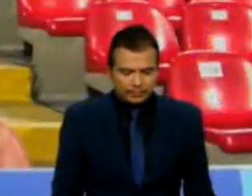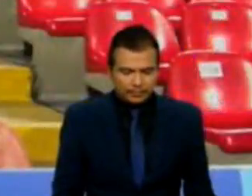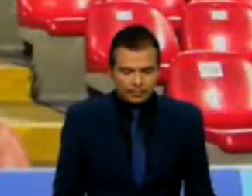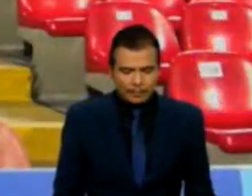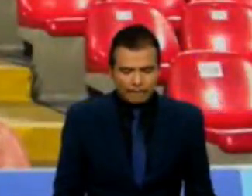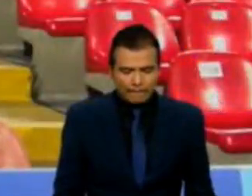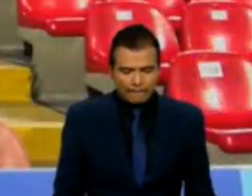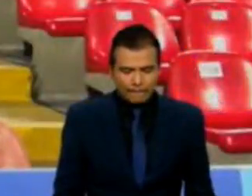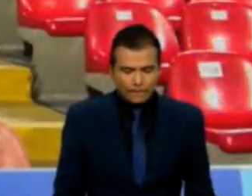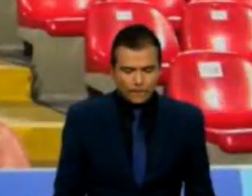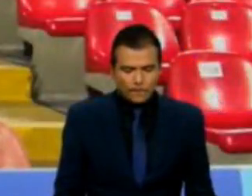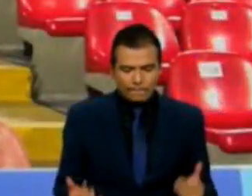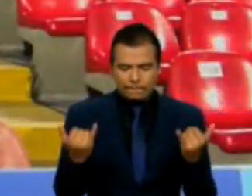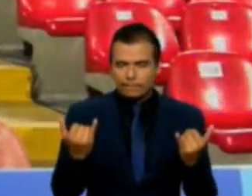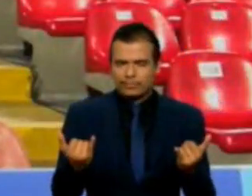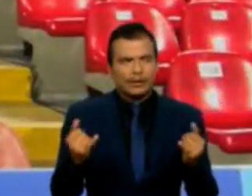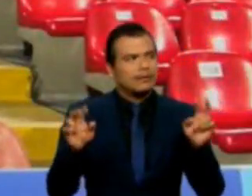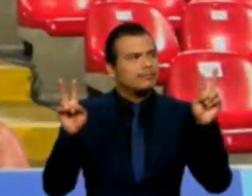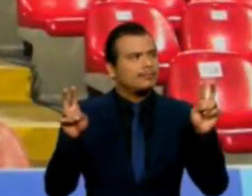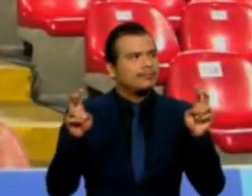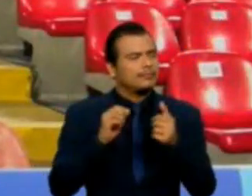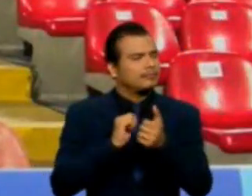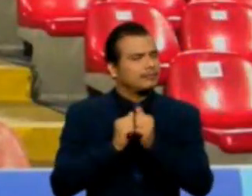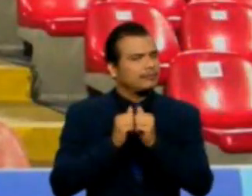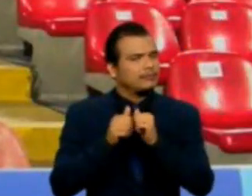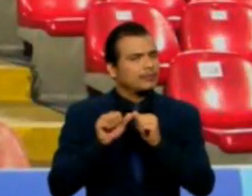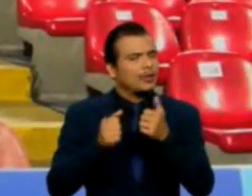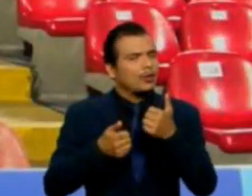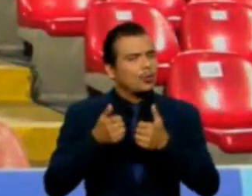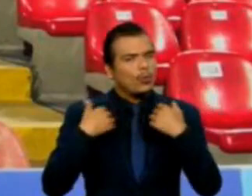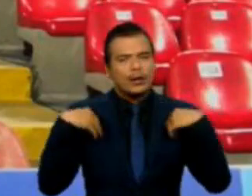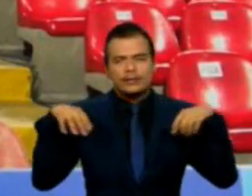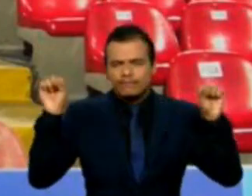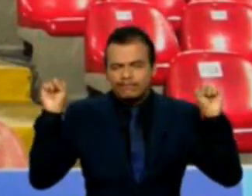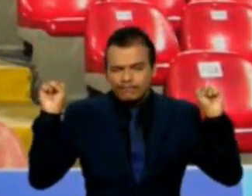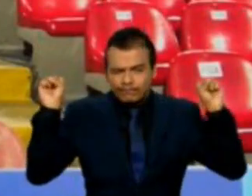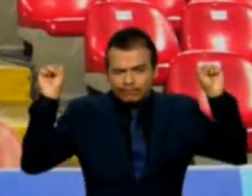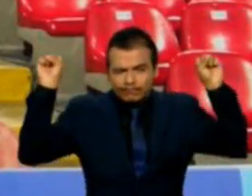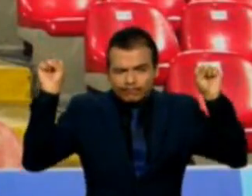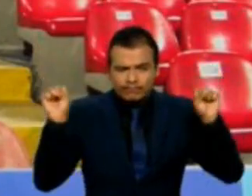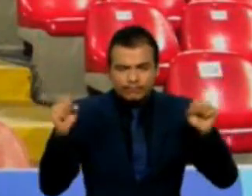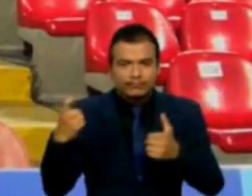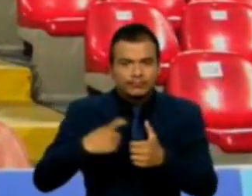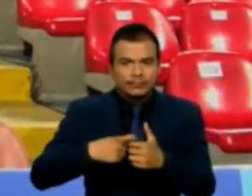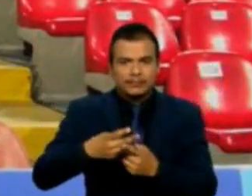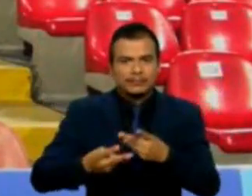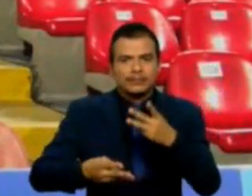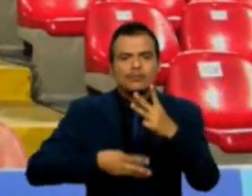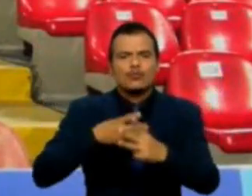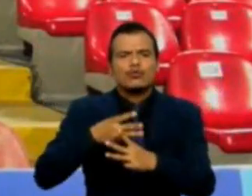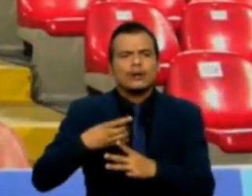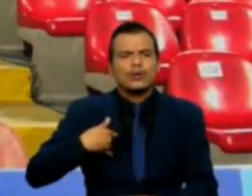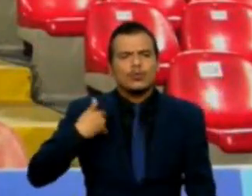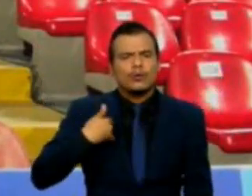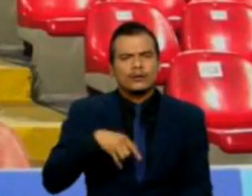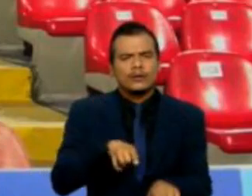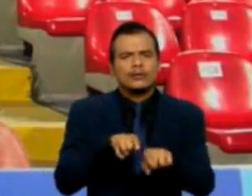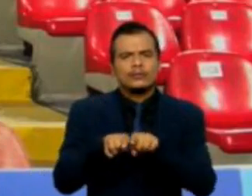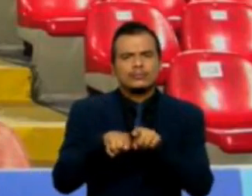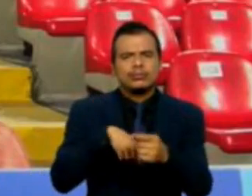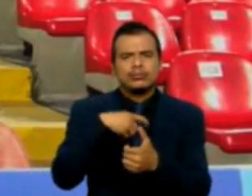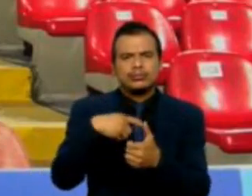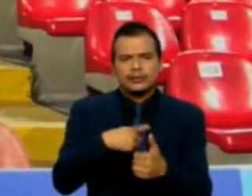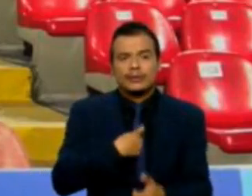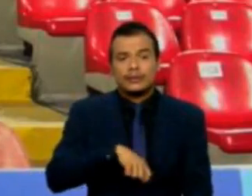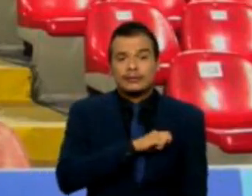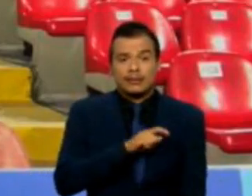y del automovilismo pasemos al levantamiento de pesas y de manera puntual al campeonato mundial juvenil que se desarrolla en territorio